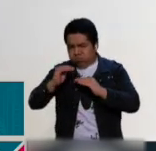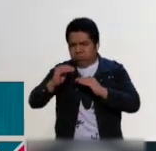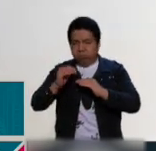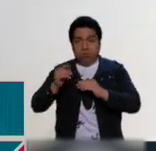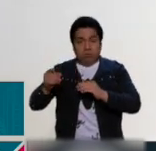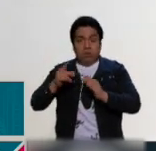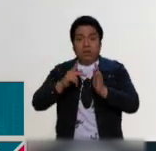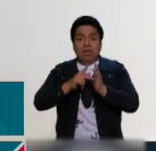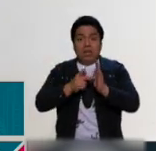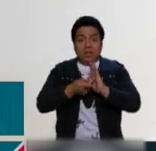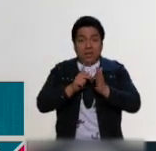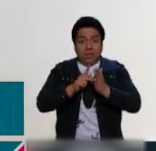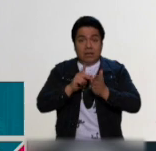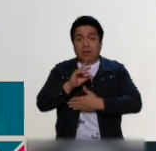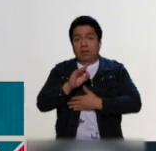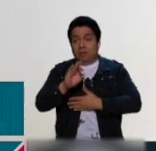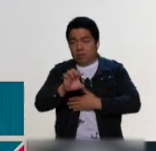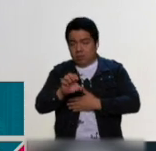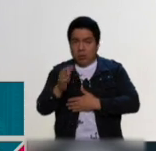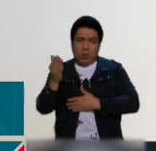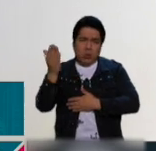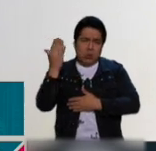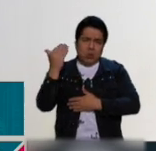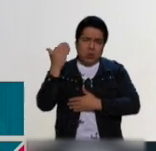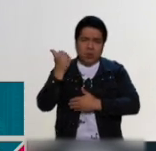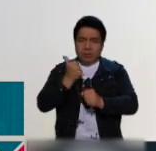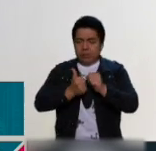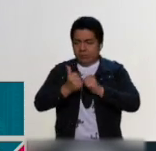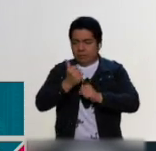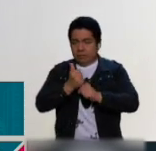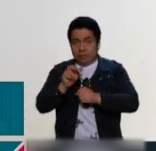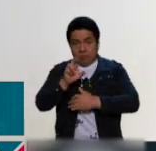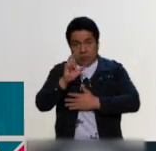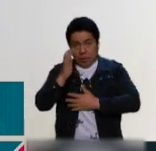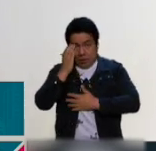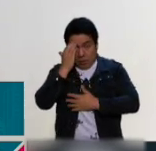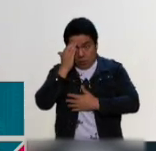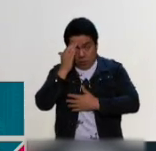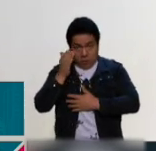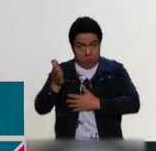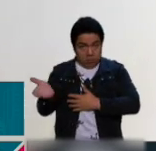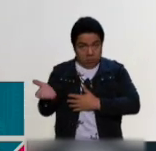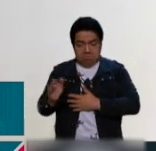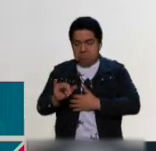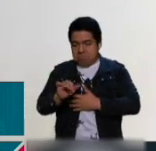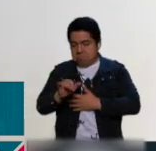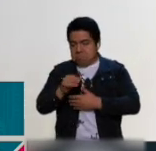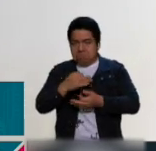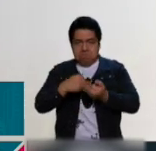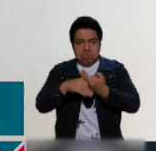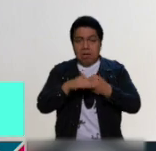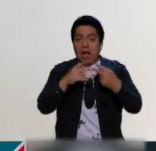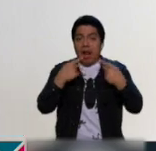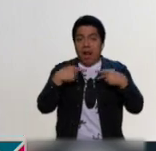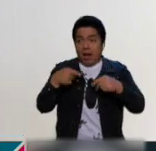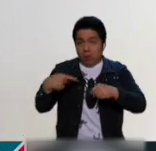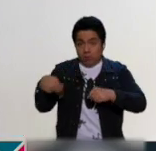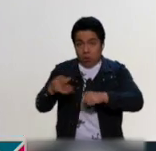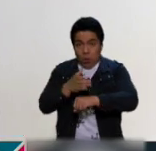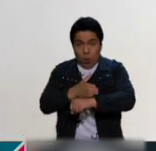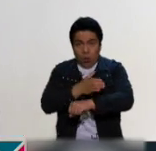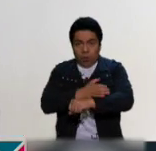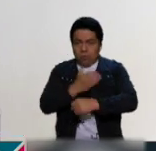una ingeniera de CFE desde hace tiempo, muy reconocida, repito, por todos sus